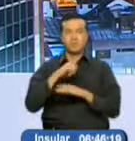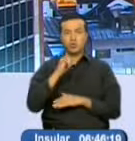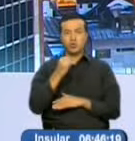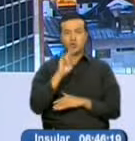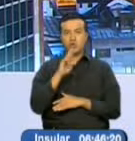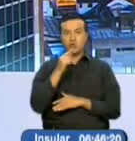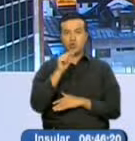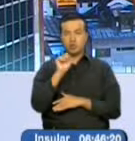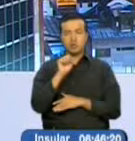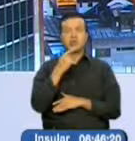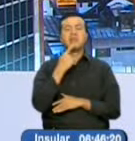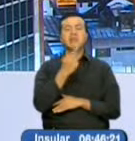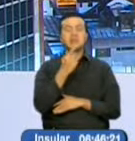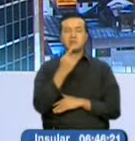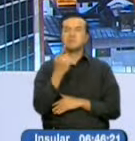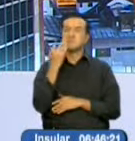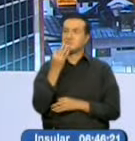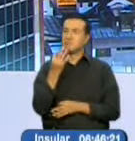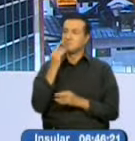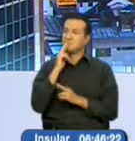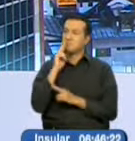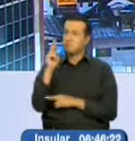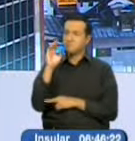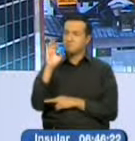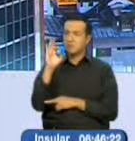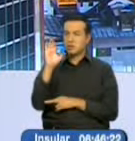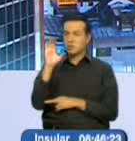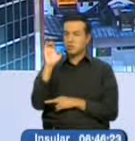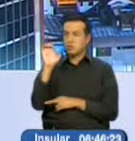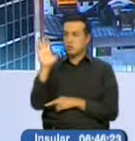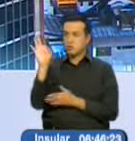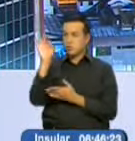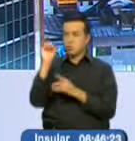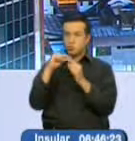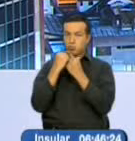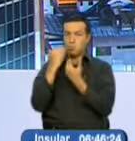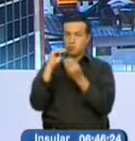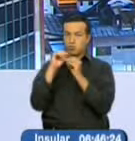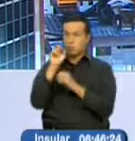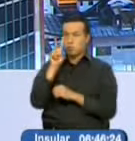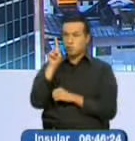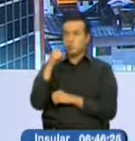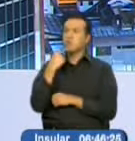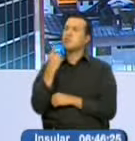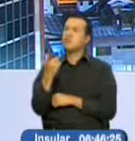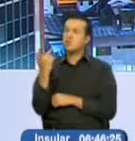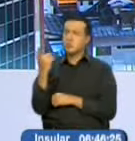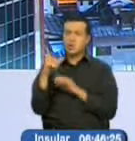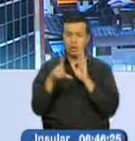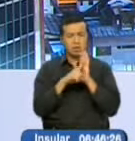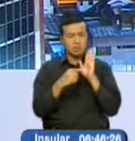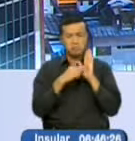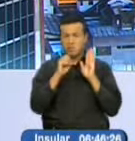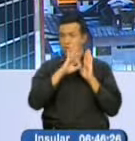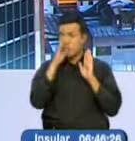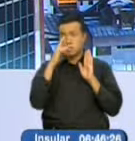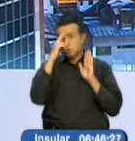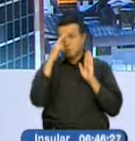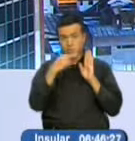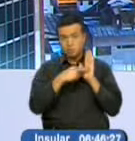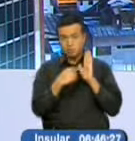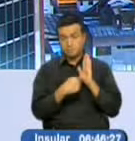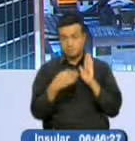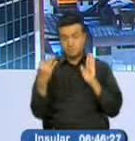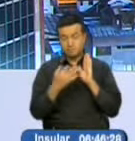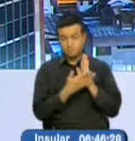Acosta, se ratificó en la respuesta al ex integrante del TSE y actual delegado de Creo, Fausto Camacho. Para Acosta, la ley está escrita y se debe actuar sobre lo que